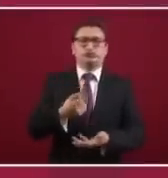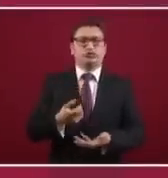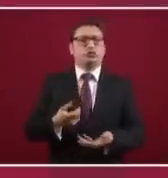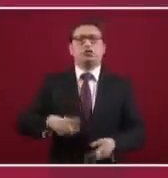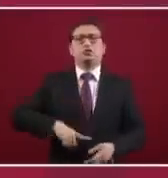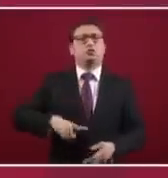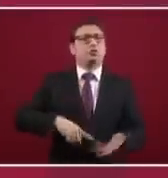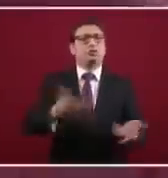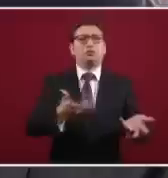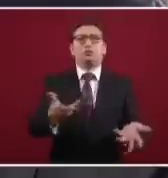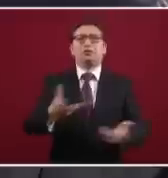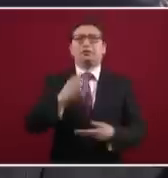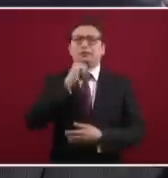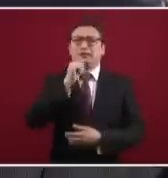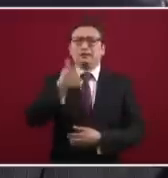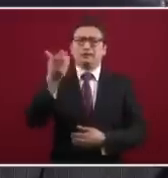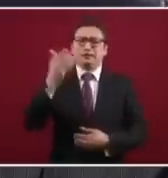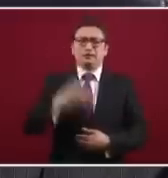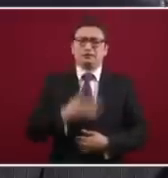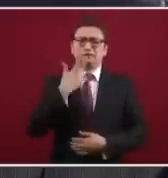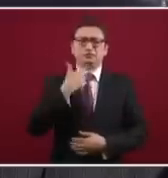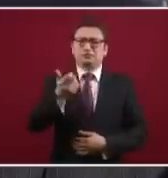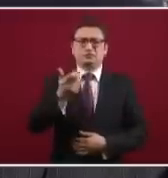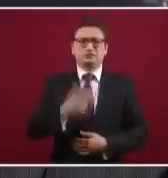y bueno para nada.